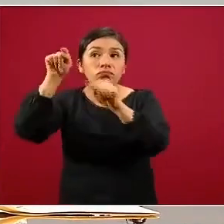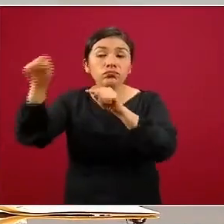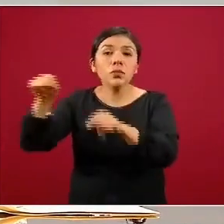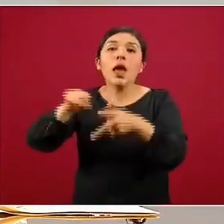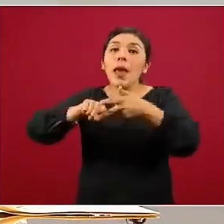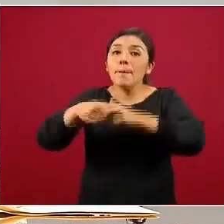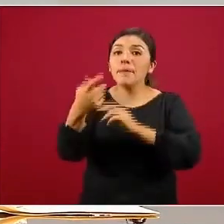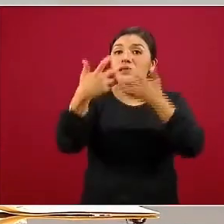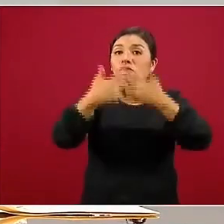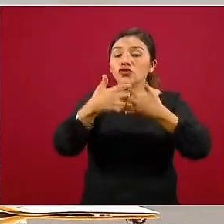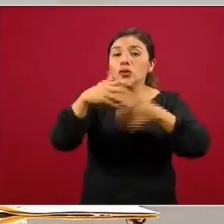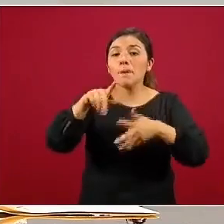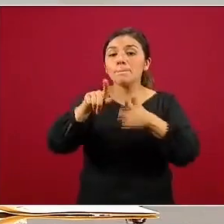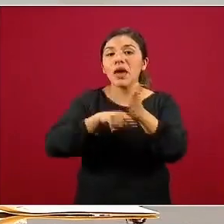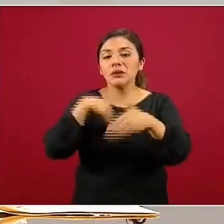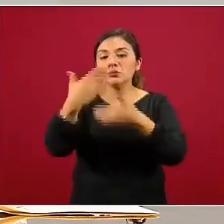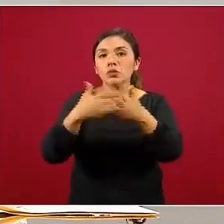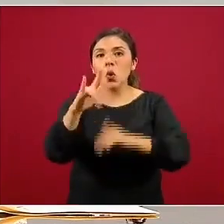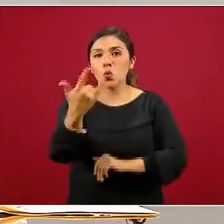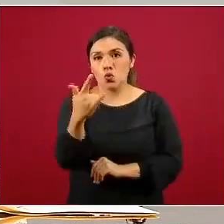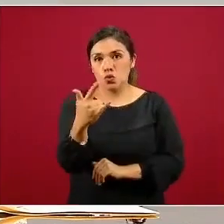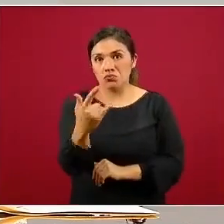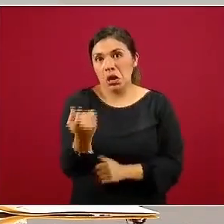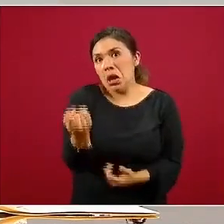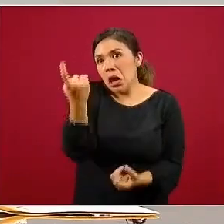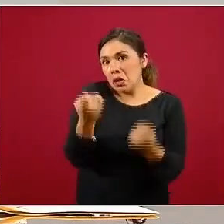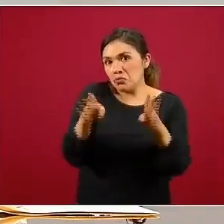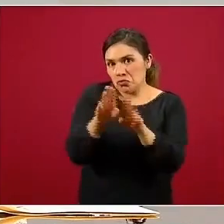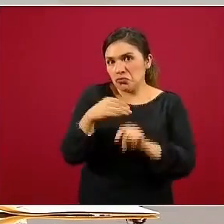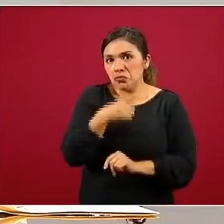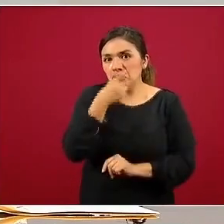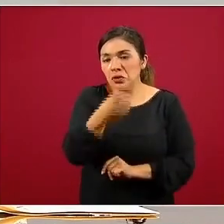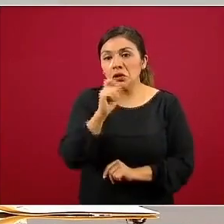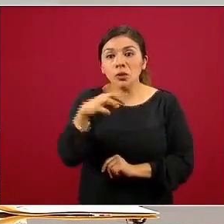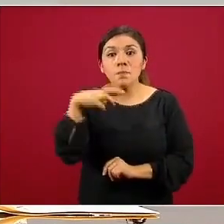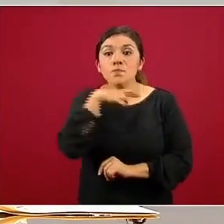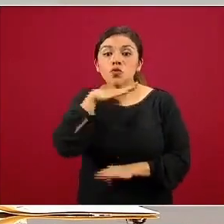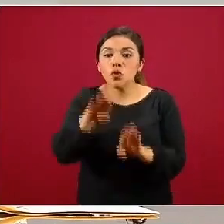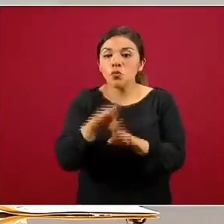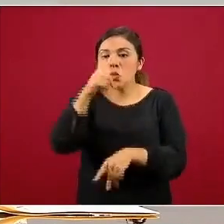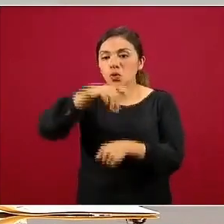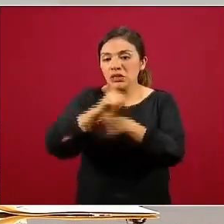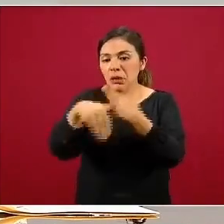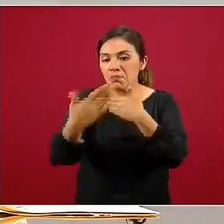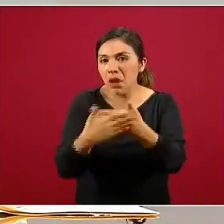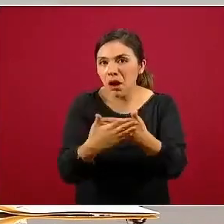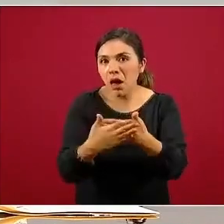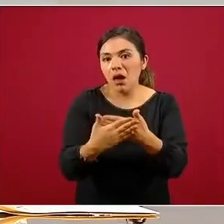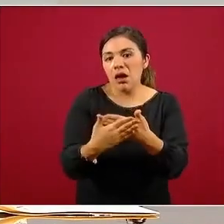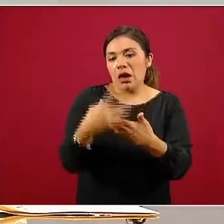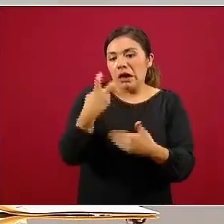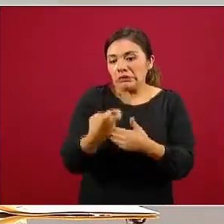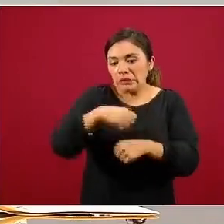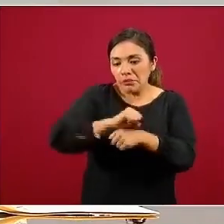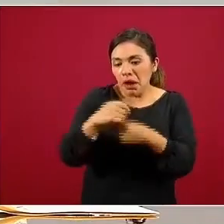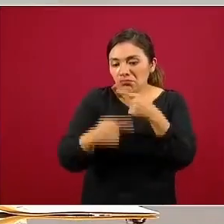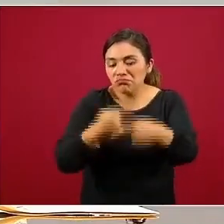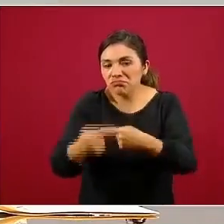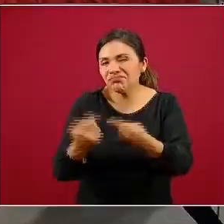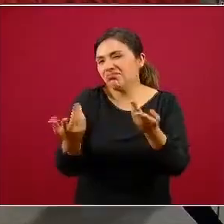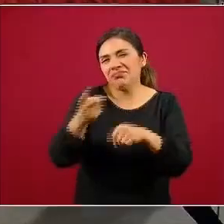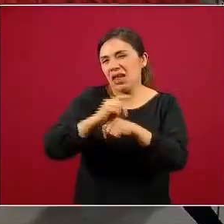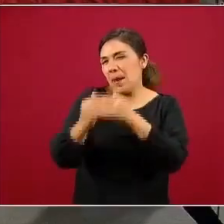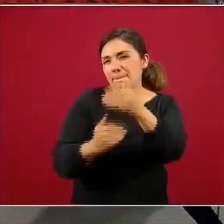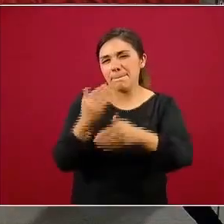entrarán en funcionamiento en el mes de julio. Algunos de ellos, como les decía, tan pronto como la próxima semana, unos esta semana, los siguientes de la